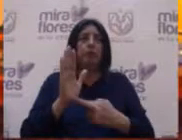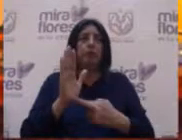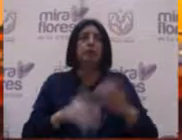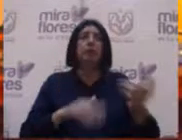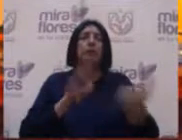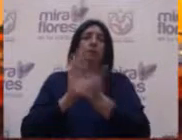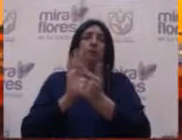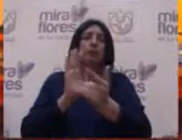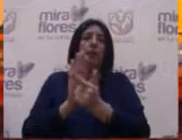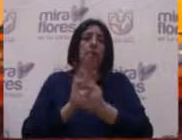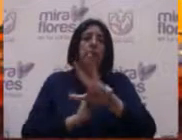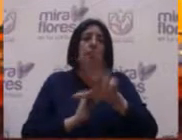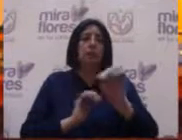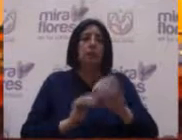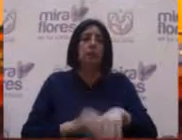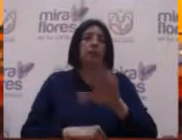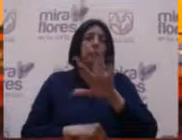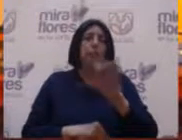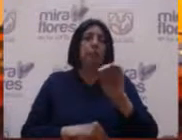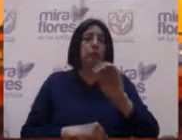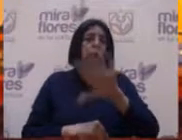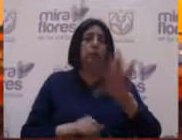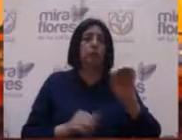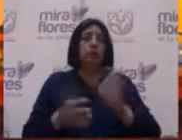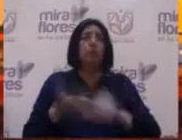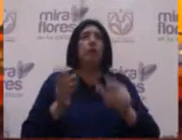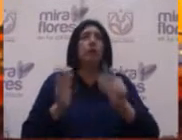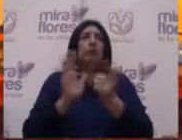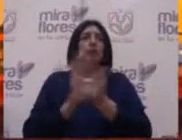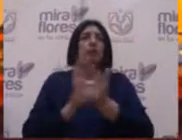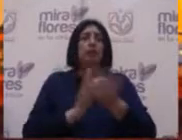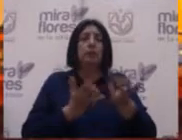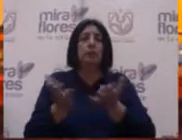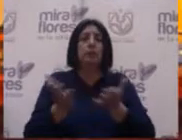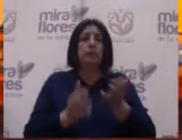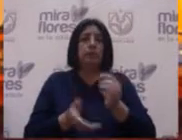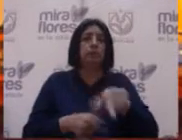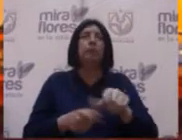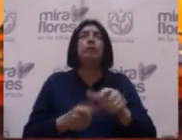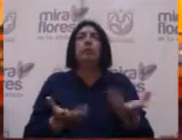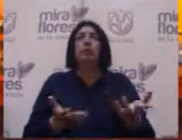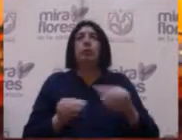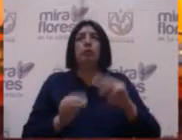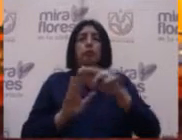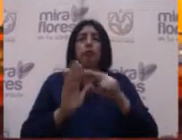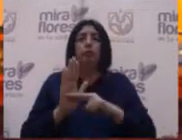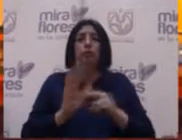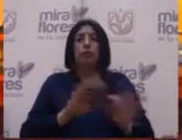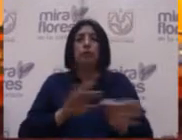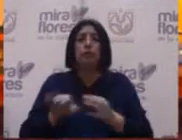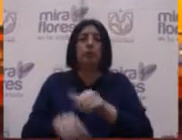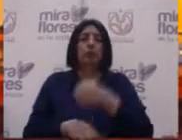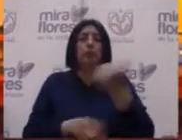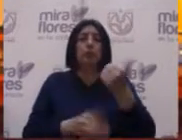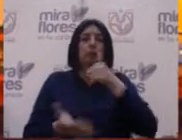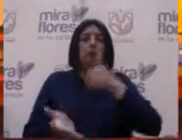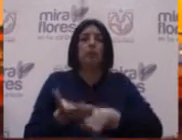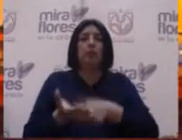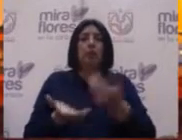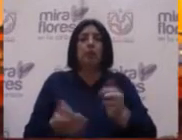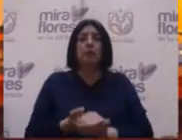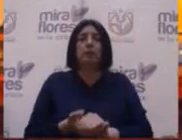Ley 30.057, Ley del Servicio Civil y sus normas complementarias. La otra documentación